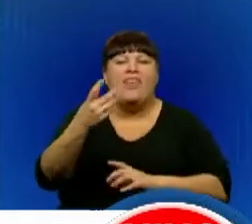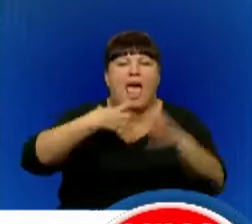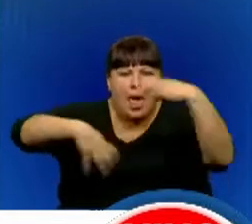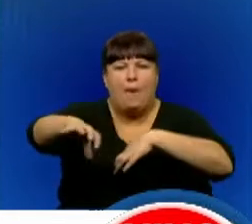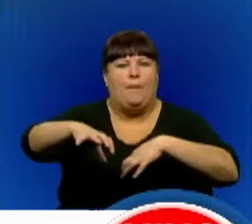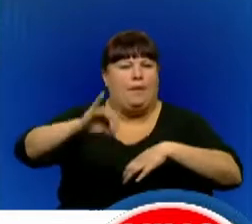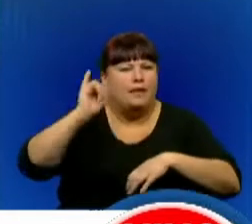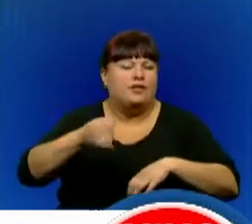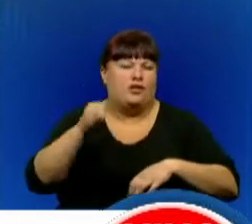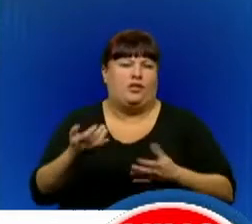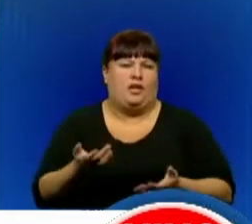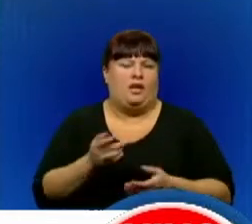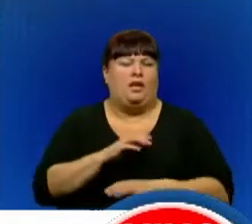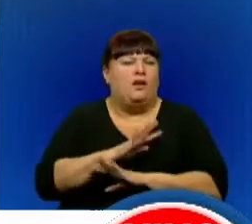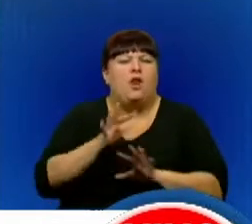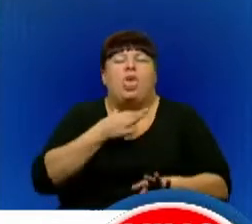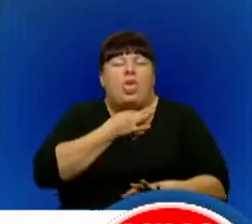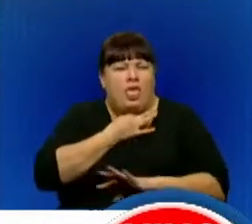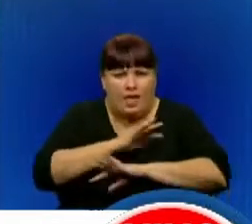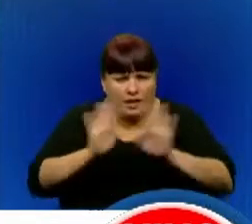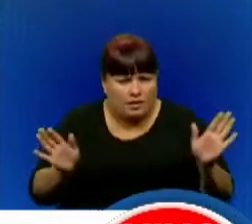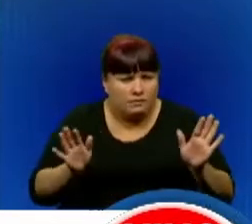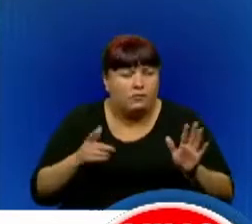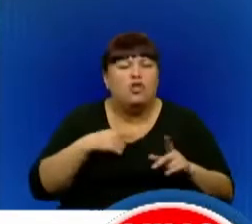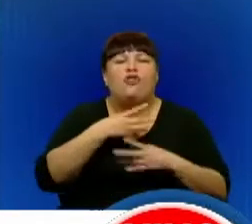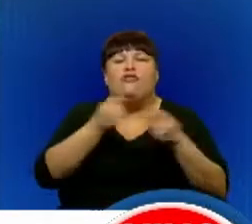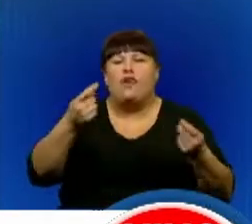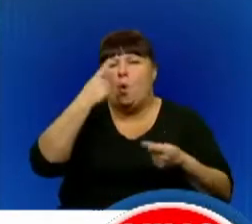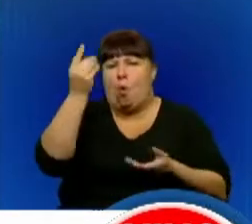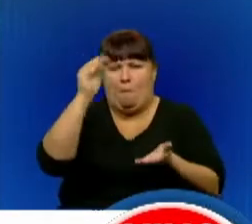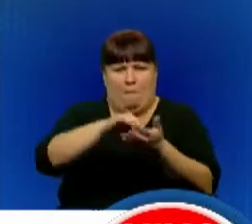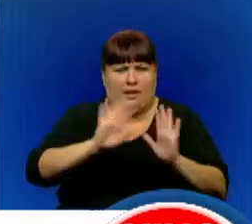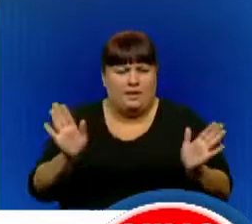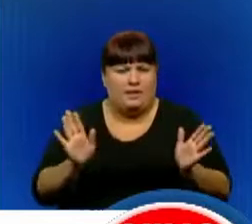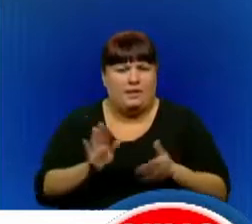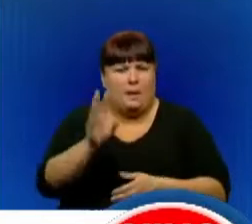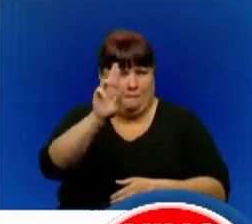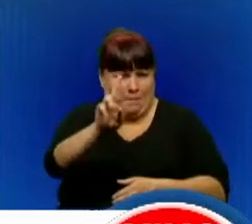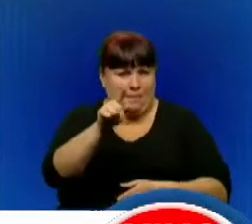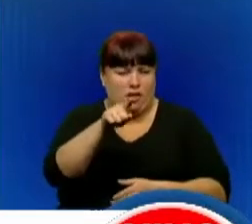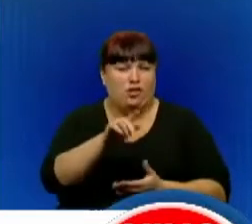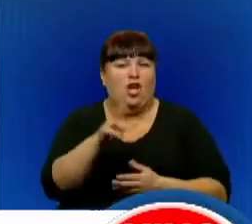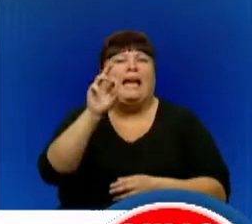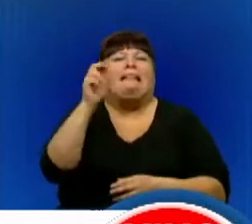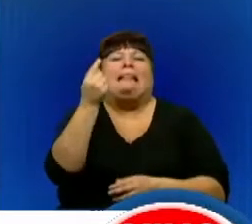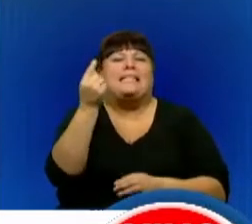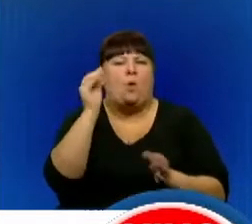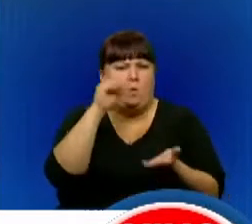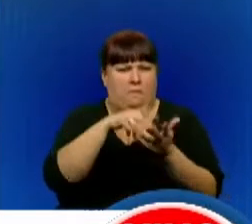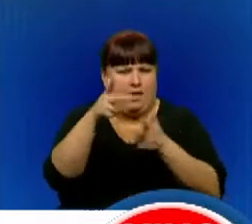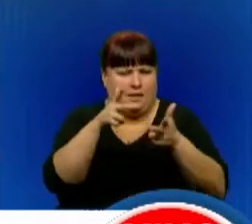su lugar. No dan más. Y quiero cerrar con una sola cosa, presidente, si me permite 30 segundos